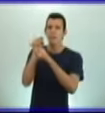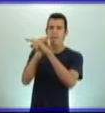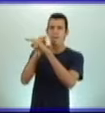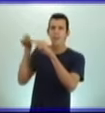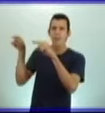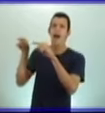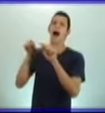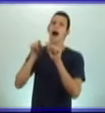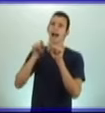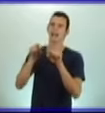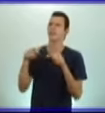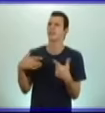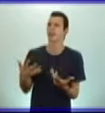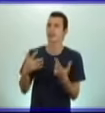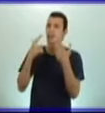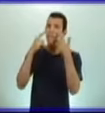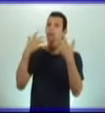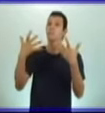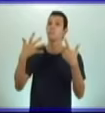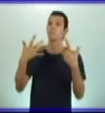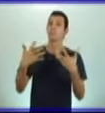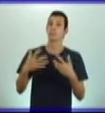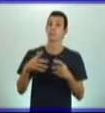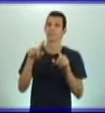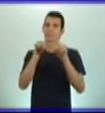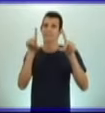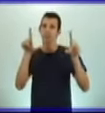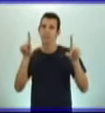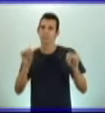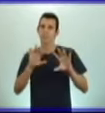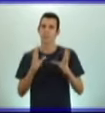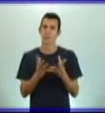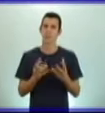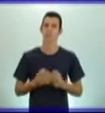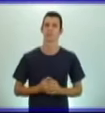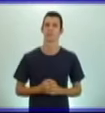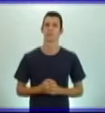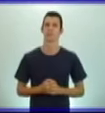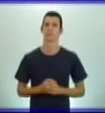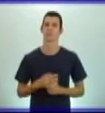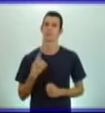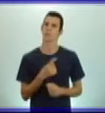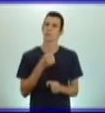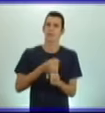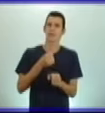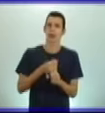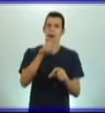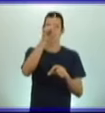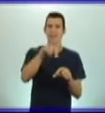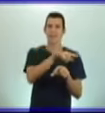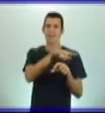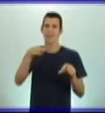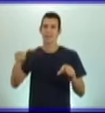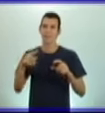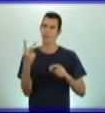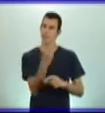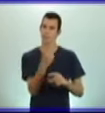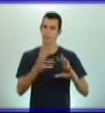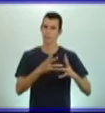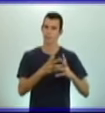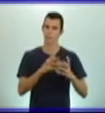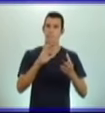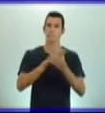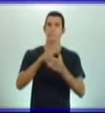Y en particular, vamos a trabajar las modulares y las potenciales. Decimos igualmente, en el caso de las potenciales, son varias